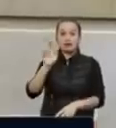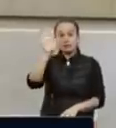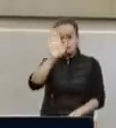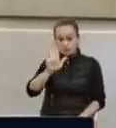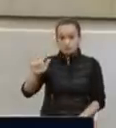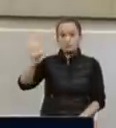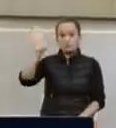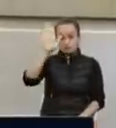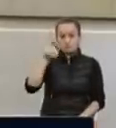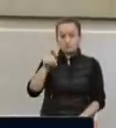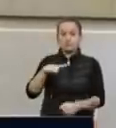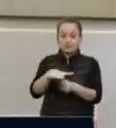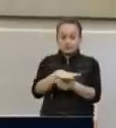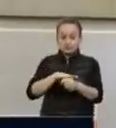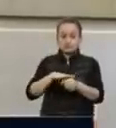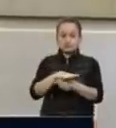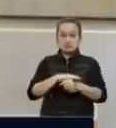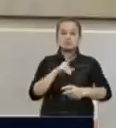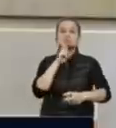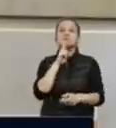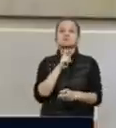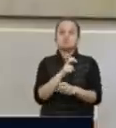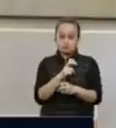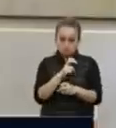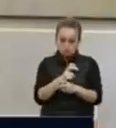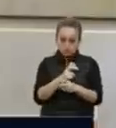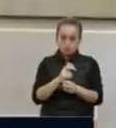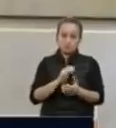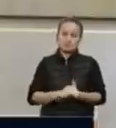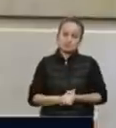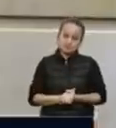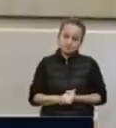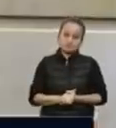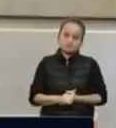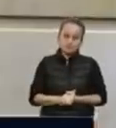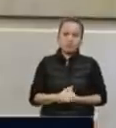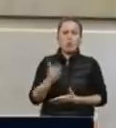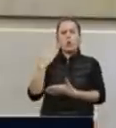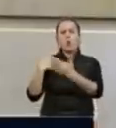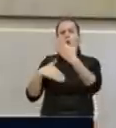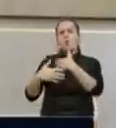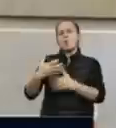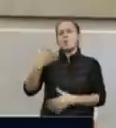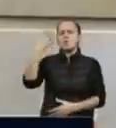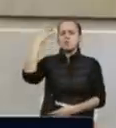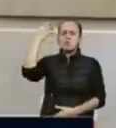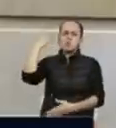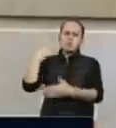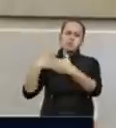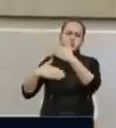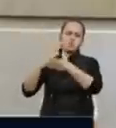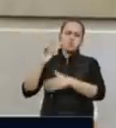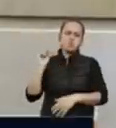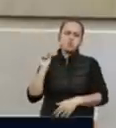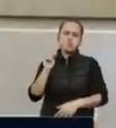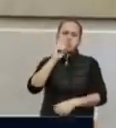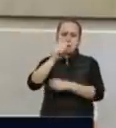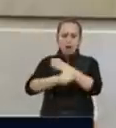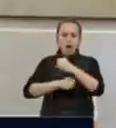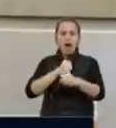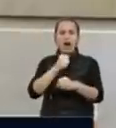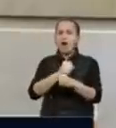Y es una situación complicada que viene por años, por décadas,